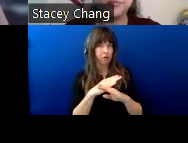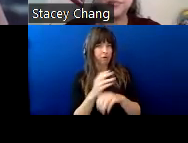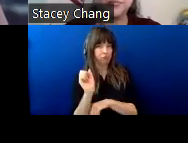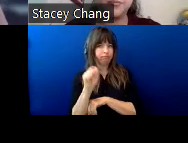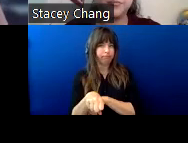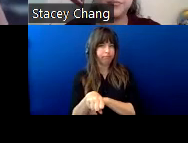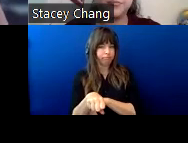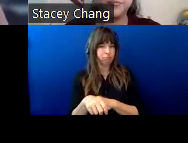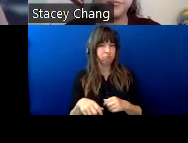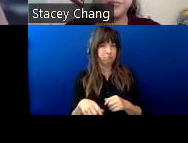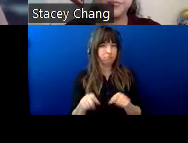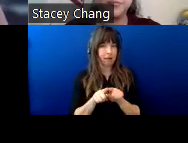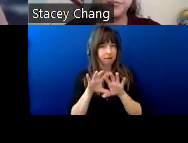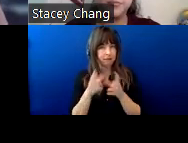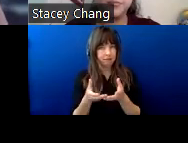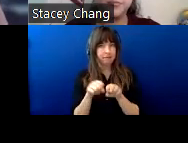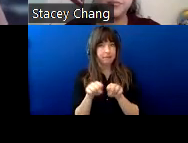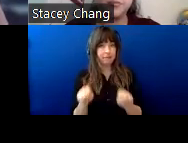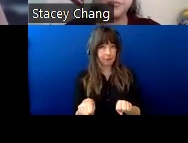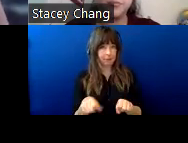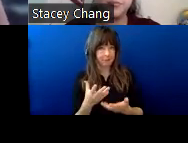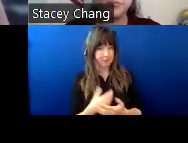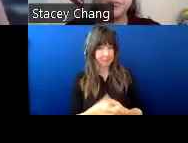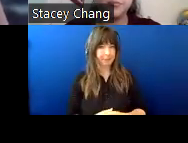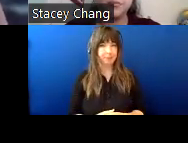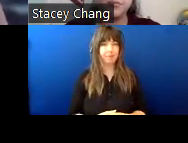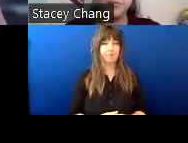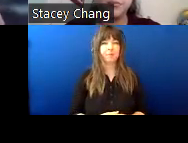poder superar esto existen.